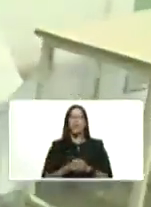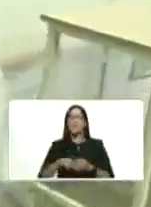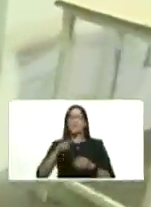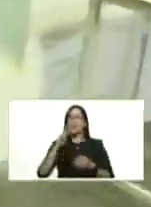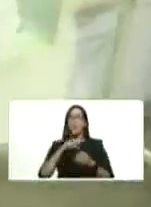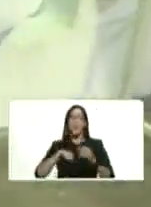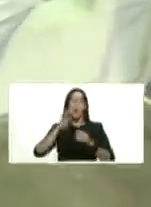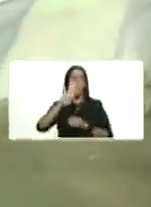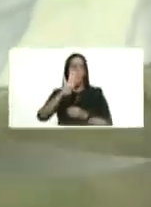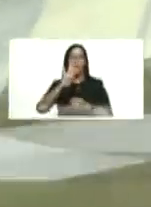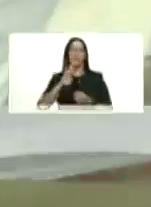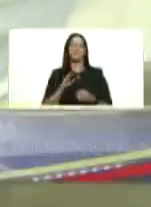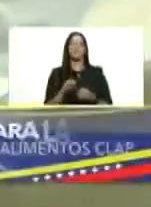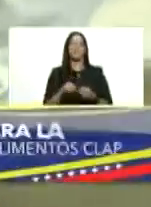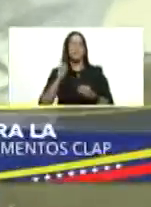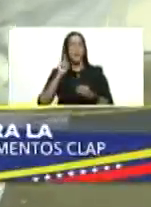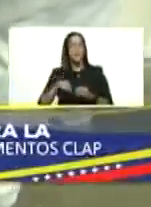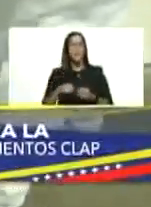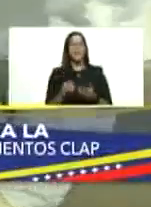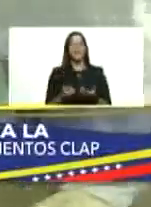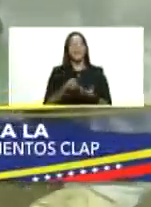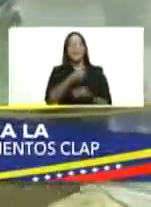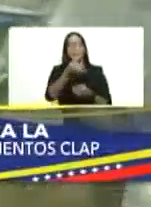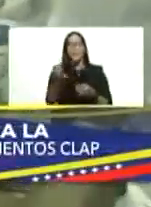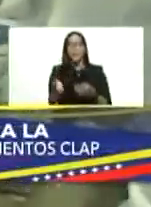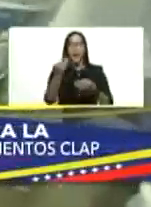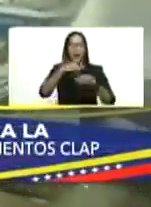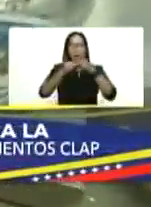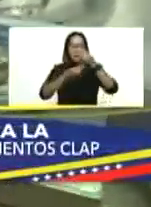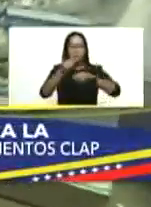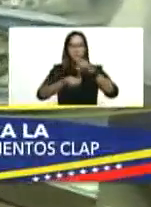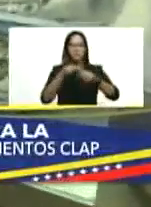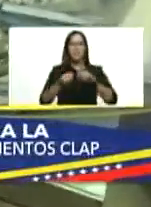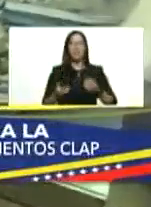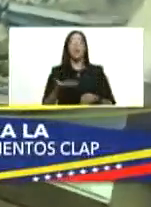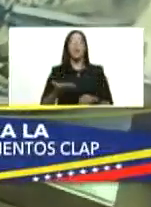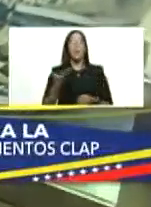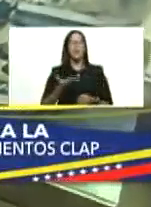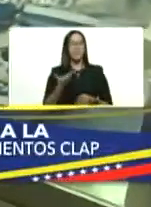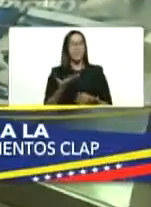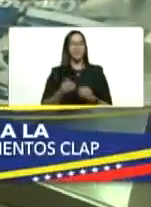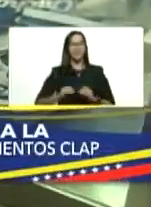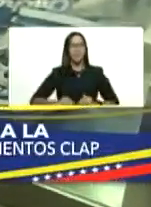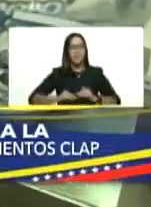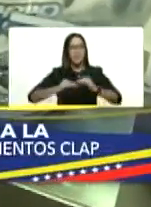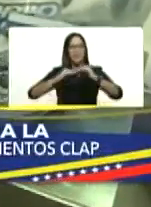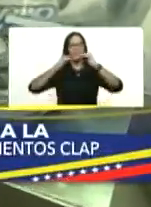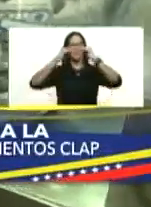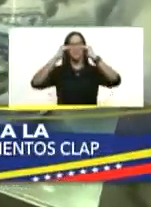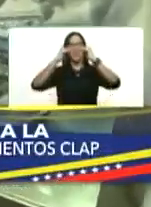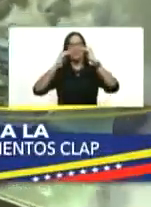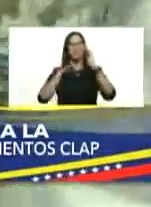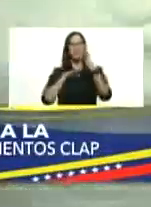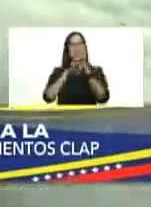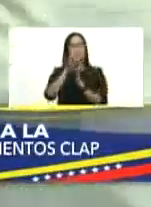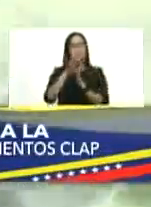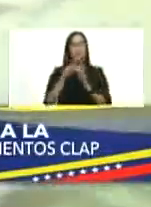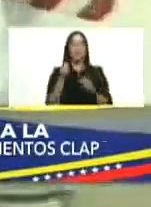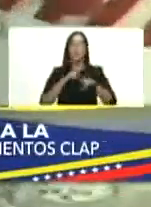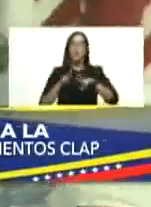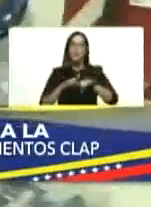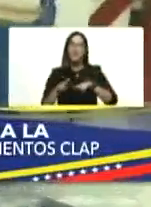y, en fin, una serie de nutrientes que vienen a ser fundamentales para el crecimiento y desarrollo de etapas como la infancia,